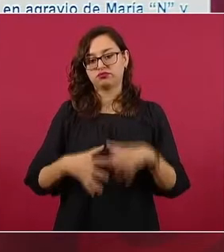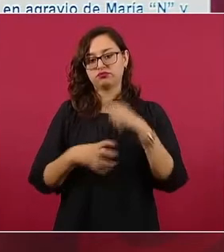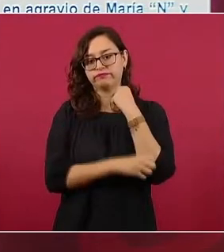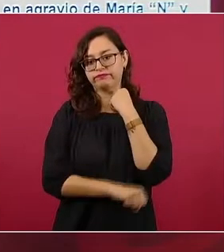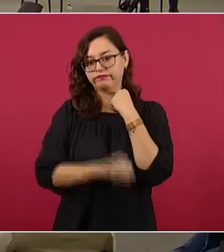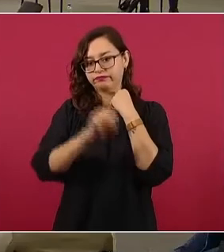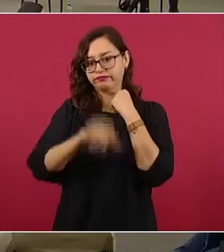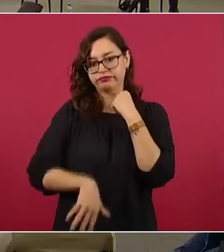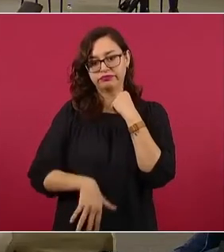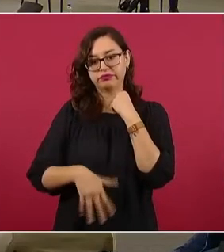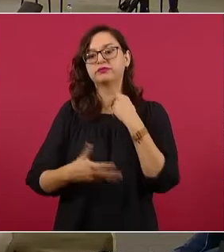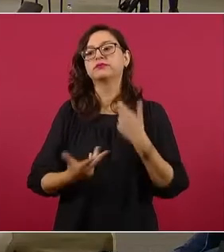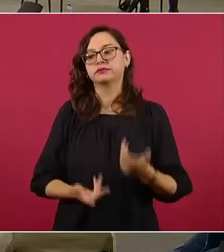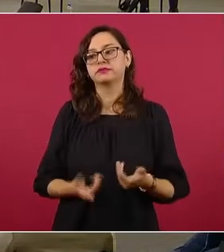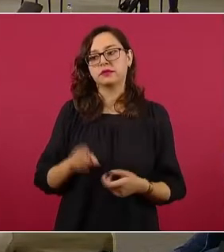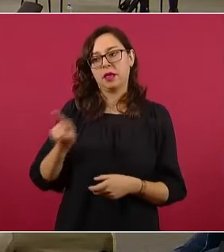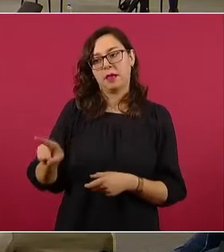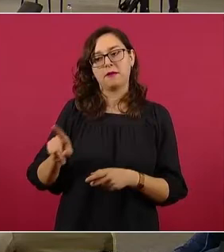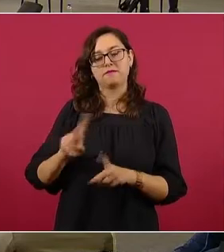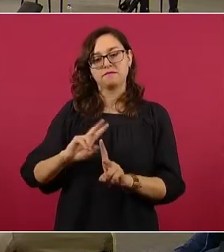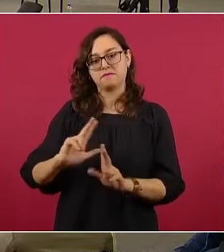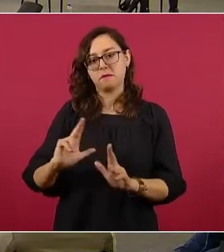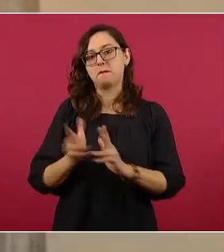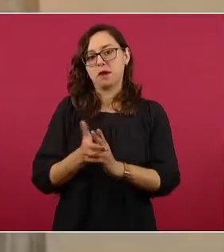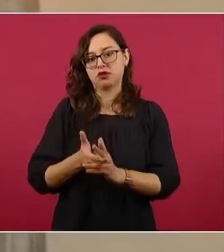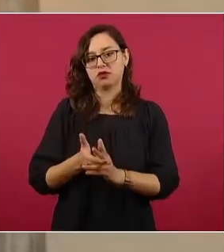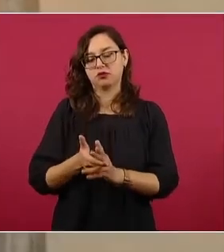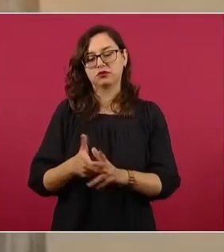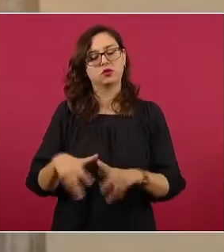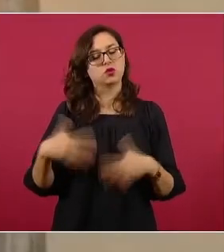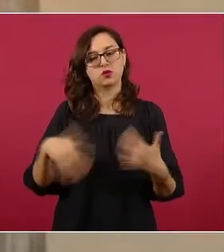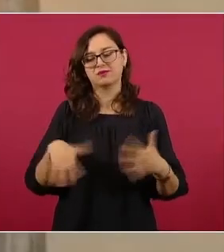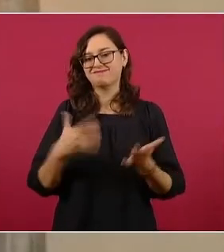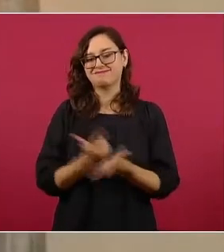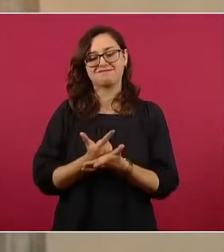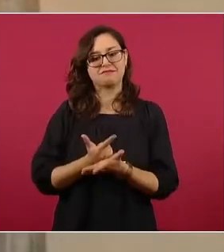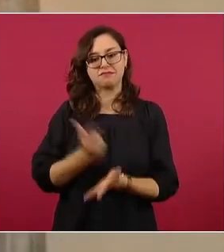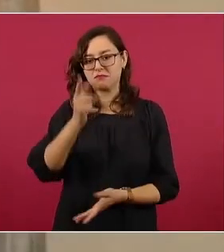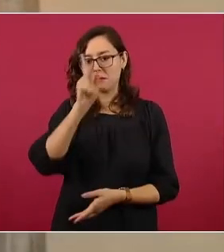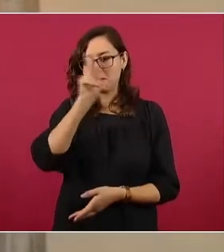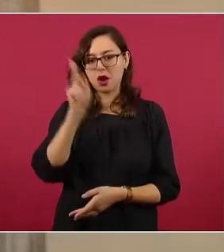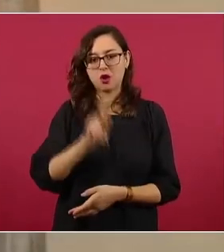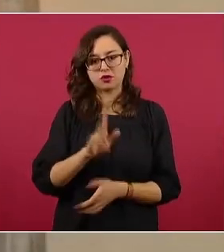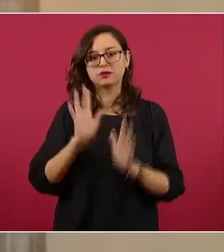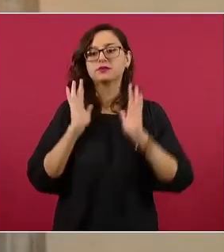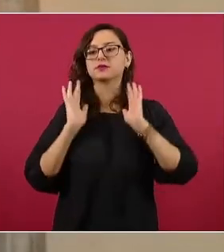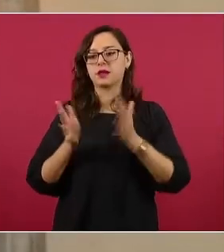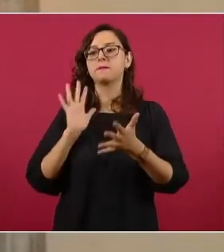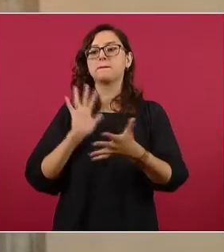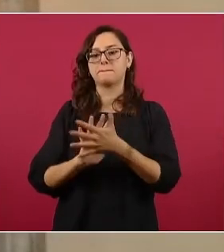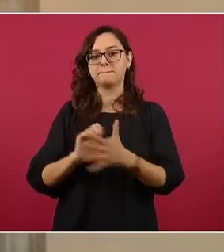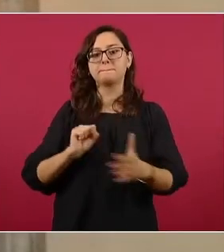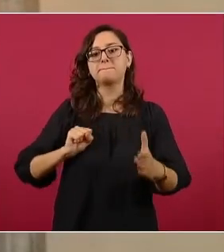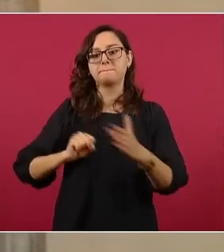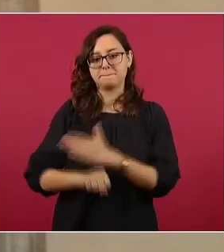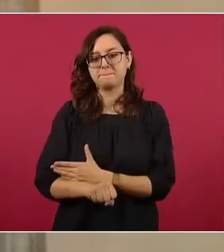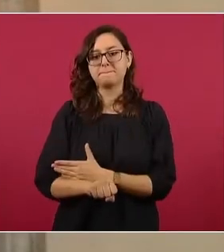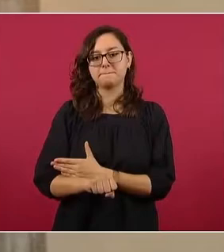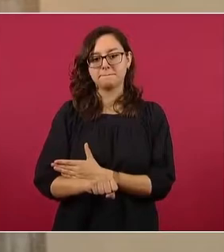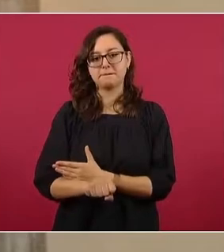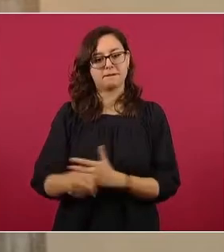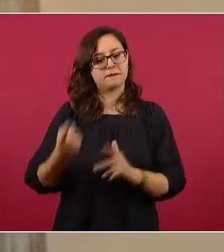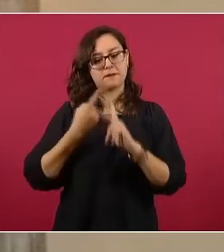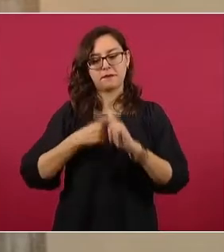de la concepción. Son delitos muy graves, ya están detenidos y el Ministerio Público solicitó